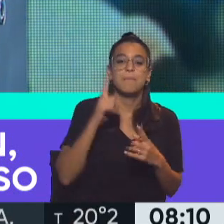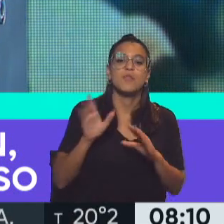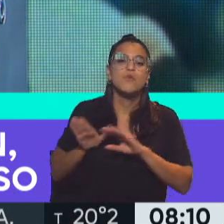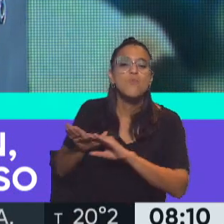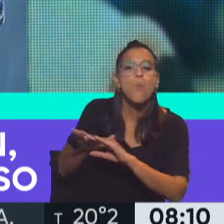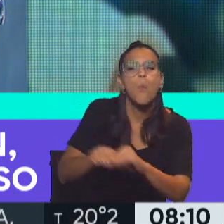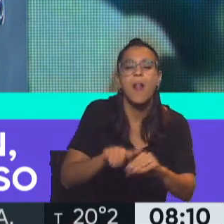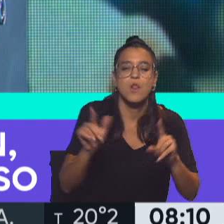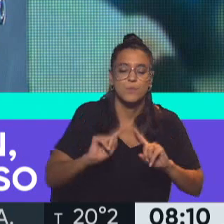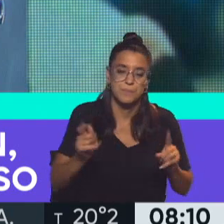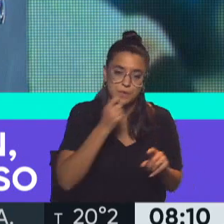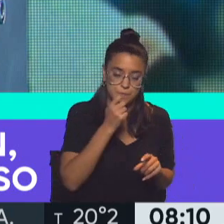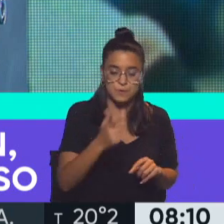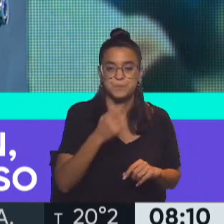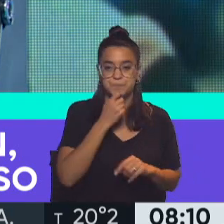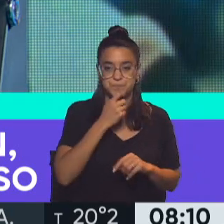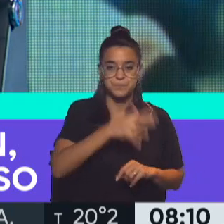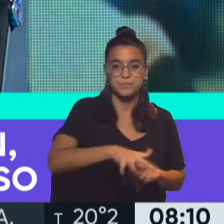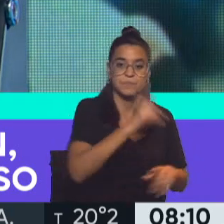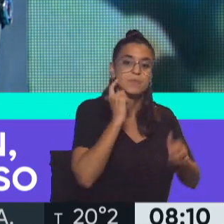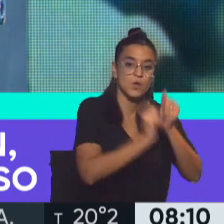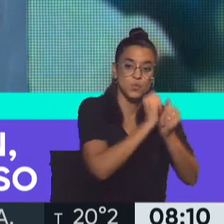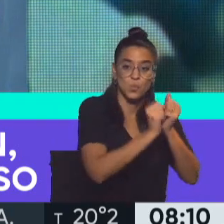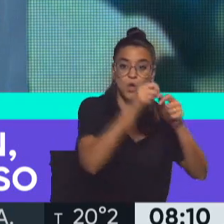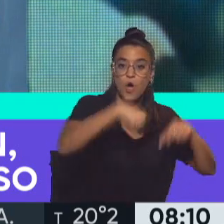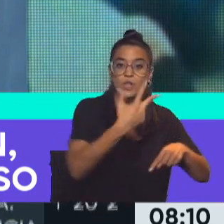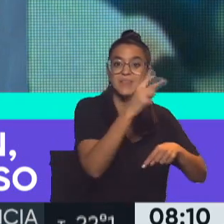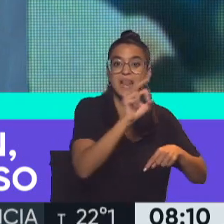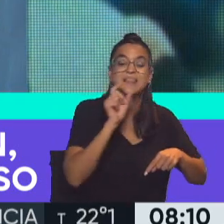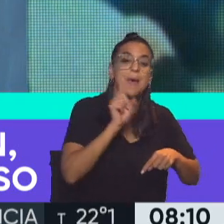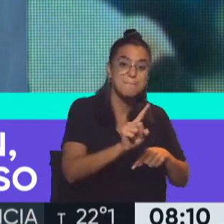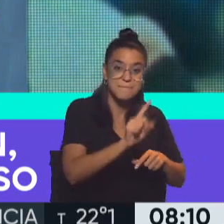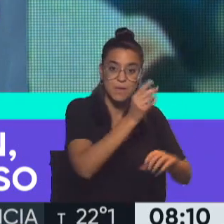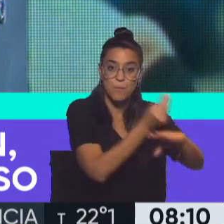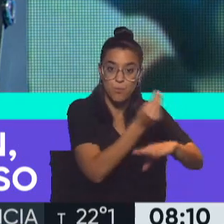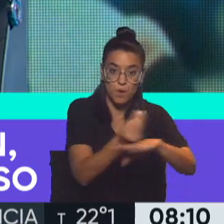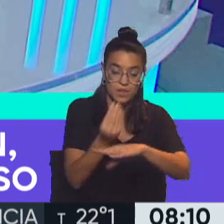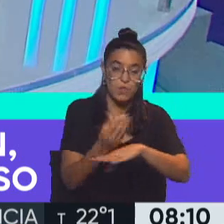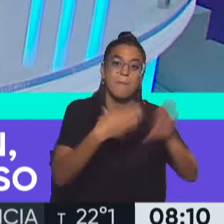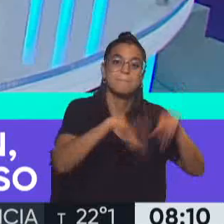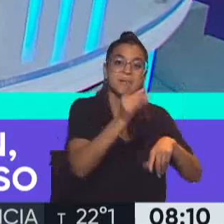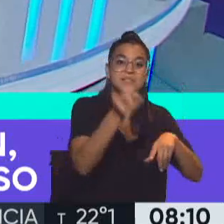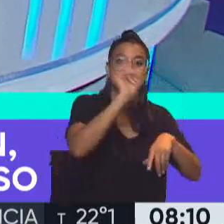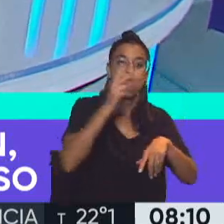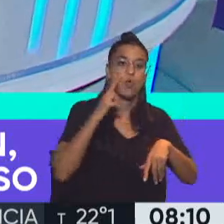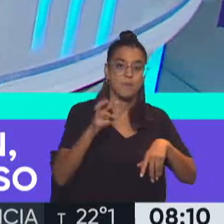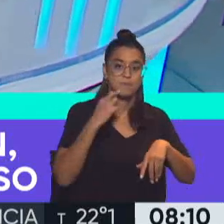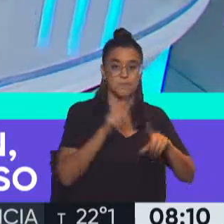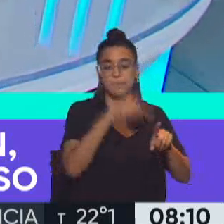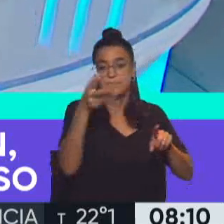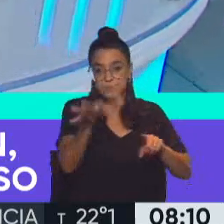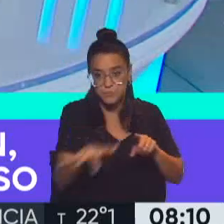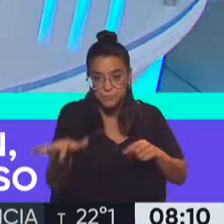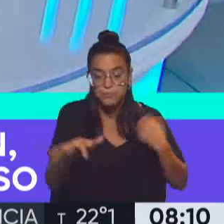me refiero a que, por ejemplo, en el sector industrial vos hoy tenés 30.000 puestos de trabajo más que a finales del 19. Y tenés otros sectores,